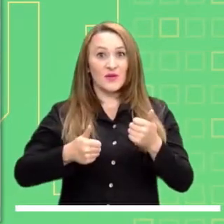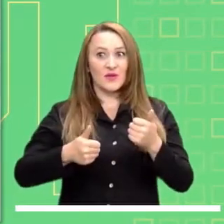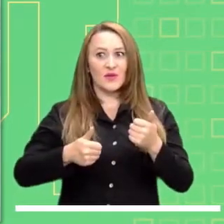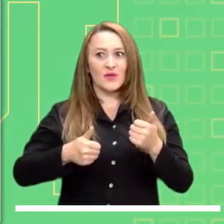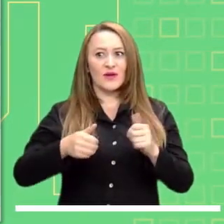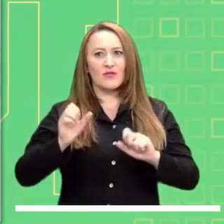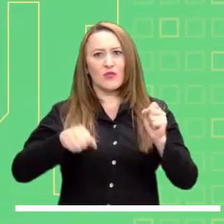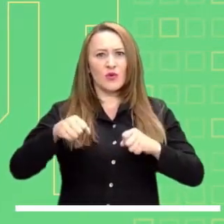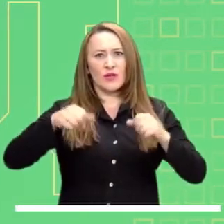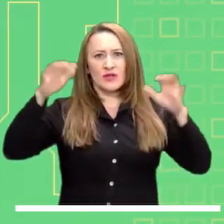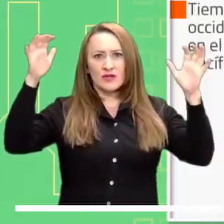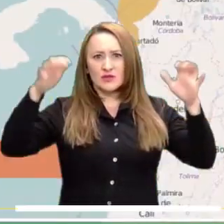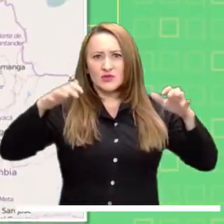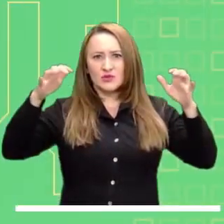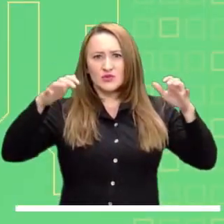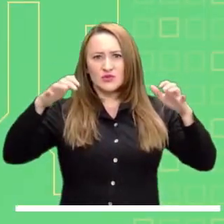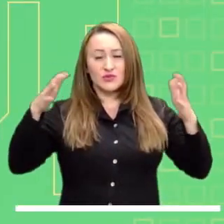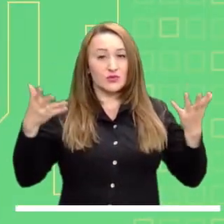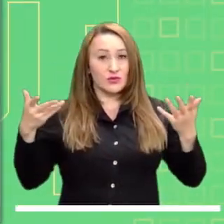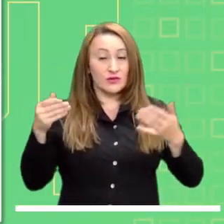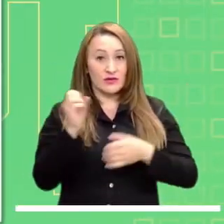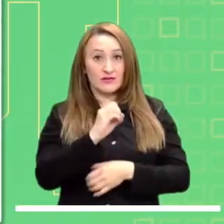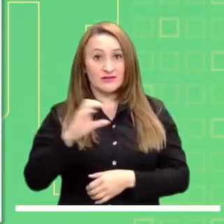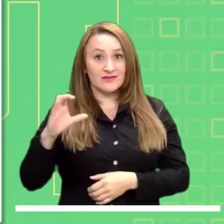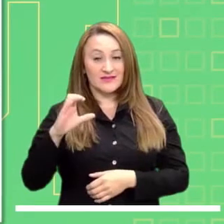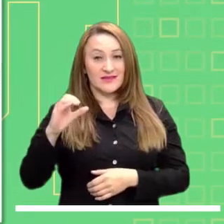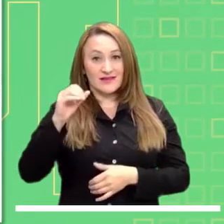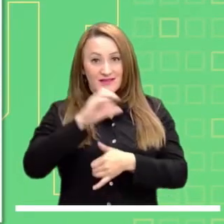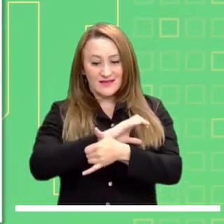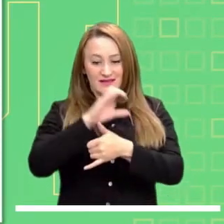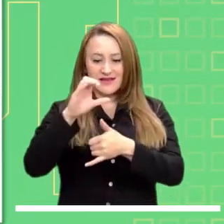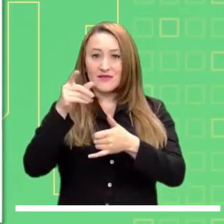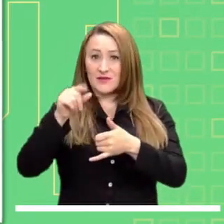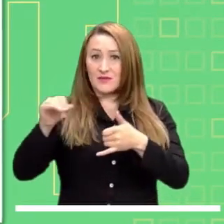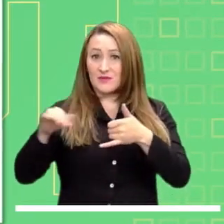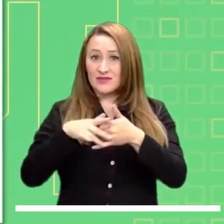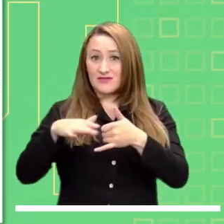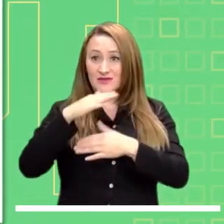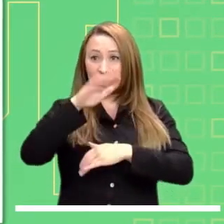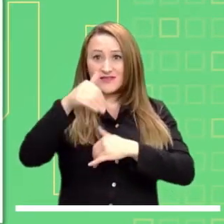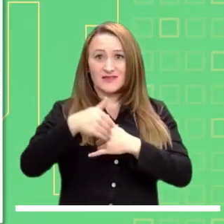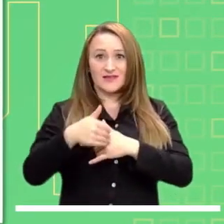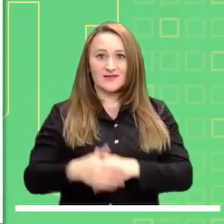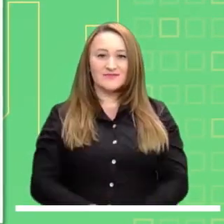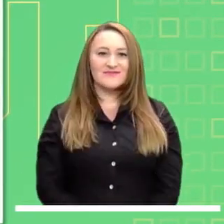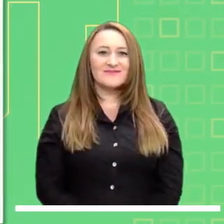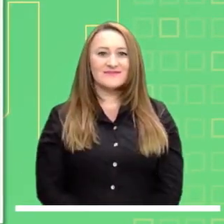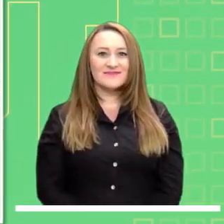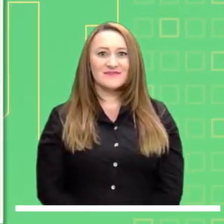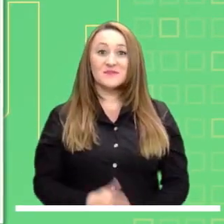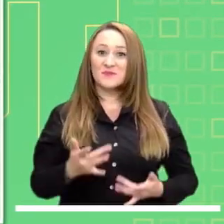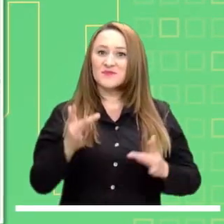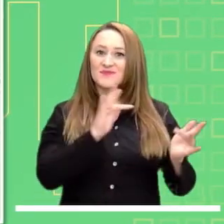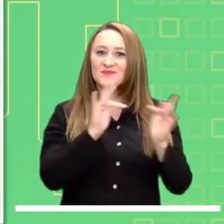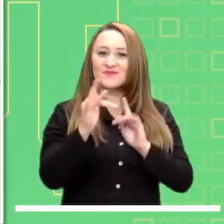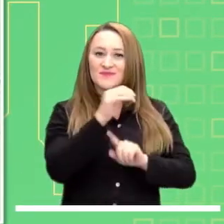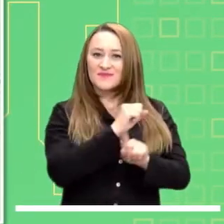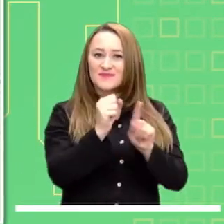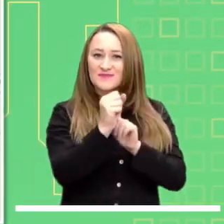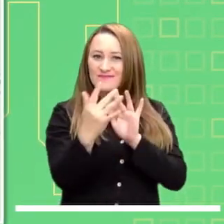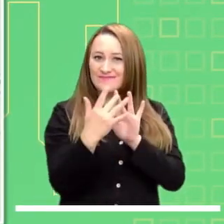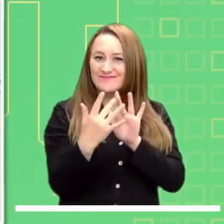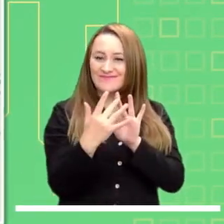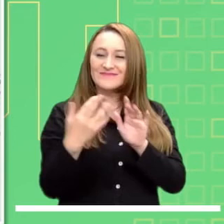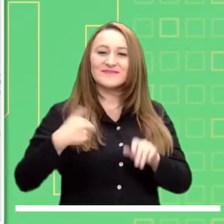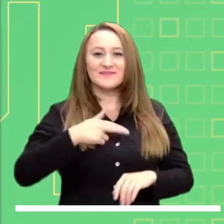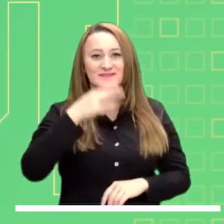norte de Santander y Chocó. Finalizamos con las alertas meteomarinas que anuncian moderada probabilidad de tiempo lluvioso en el occidente